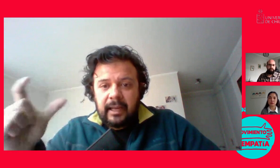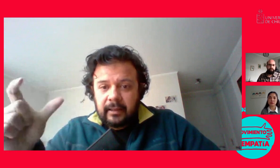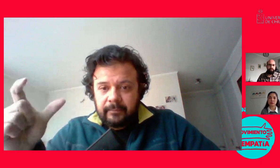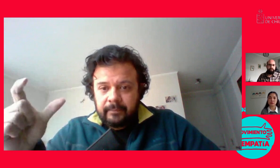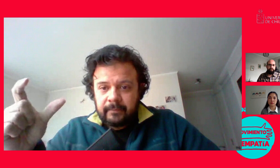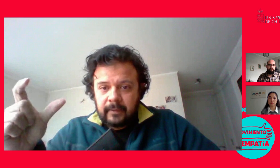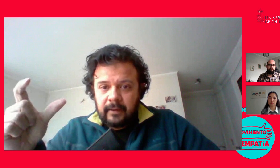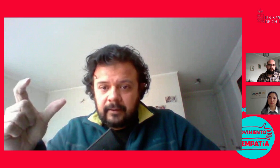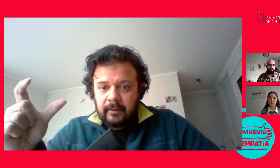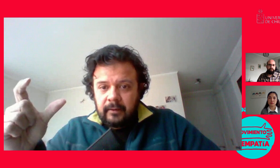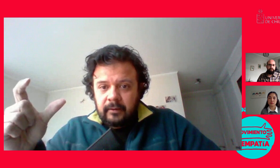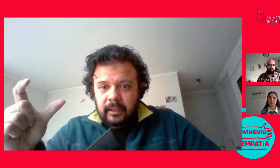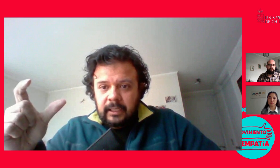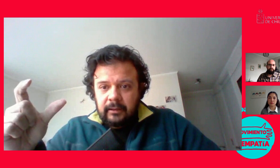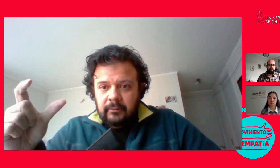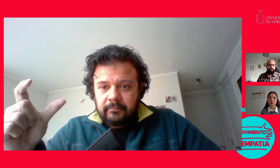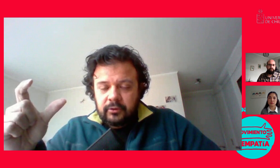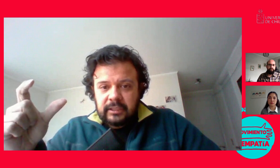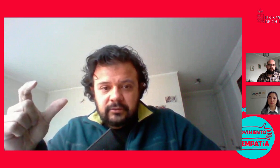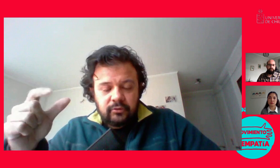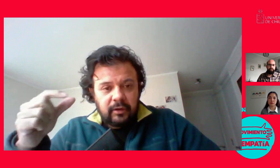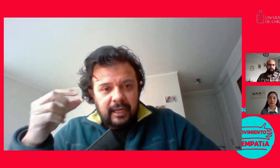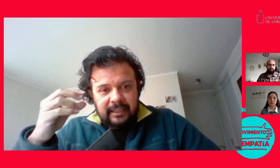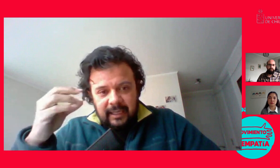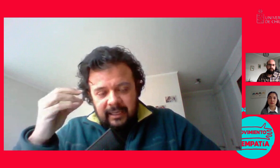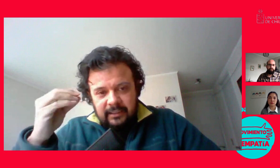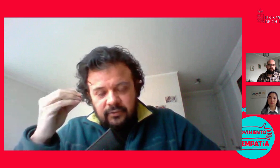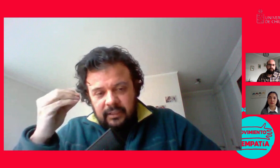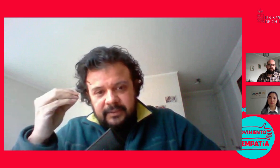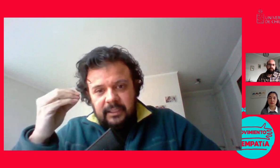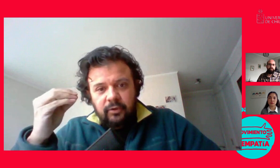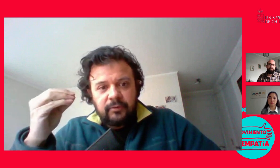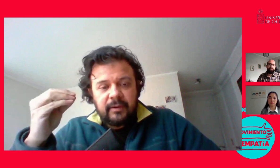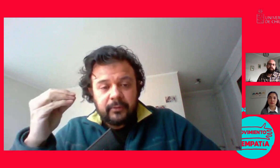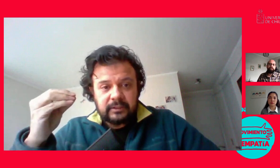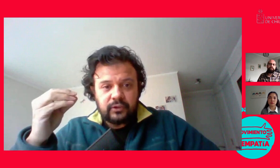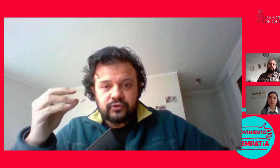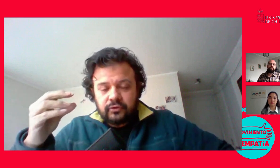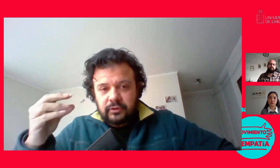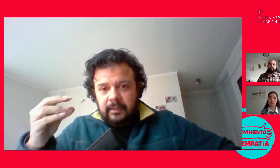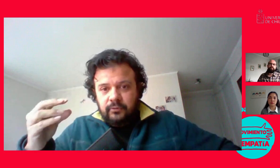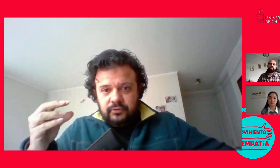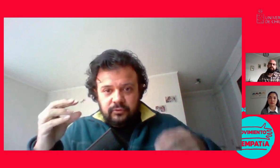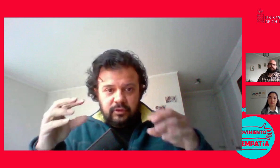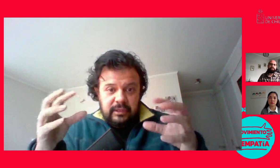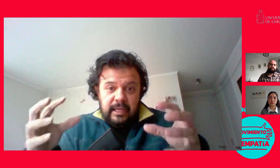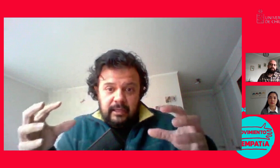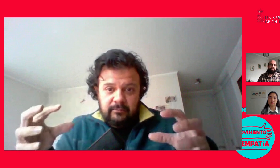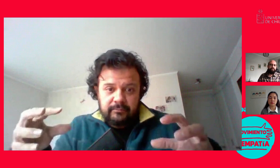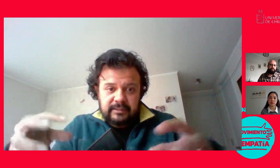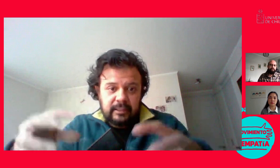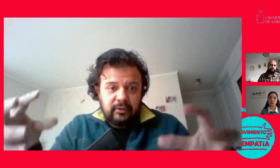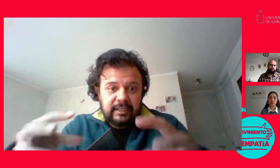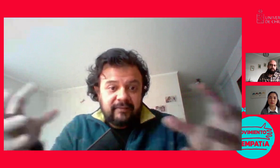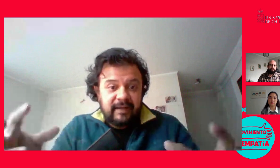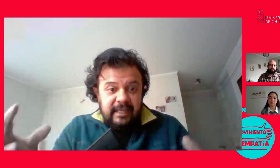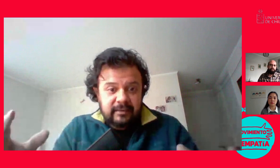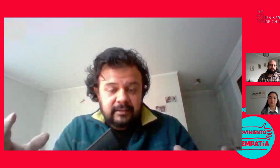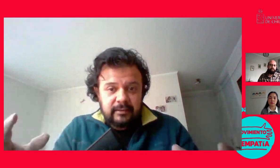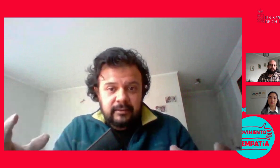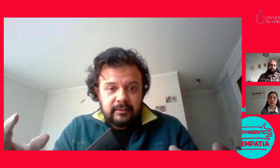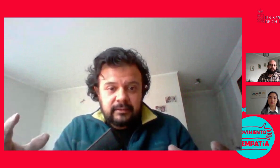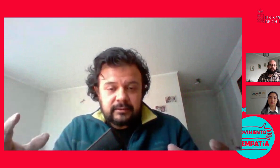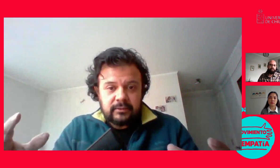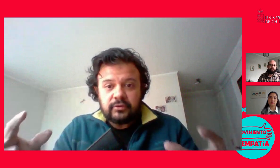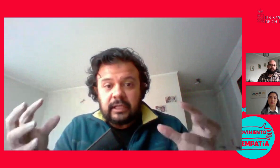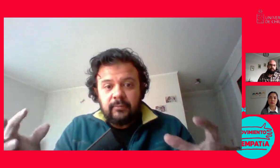vacunas mezcladas, ¿ya? Por lo tanto, eso hay que pensarlo muy bien, porque si nosotros estamos hoy día pensando en estas